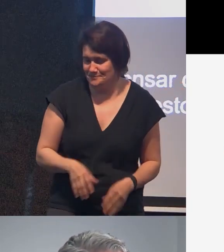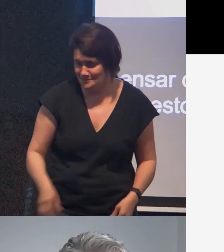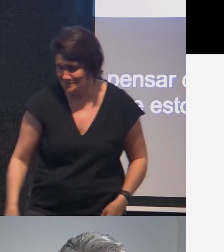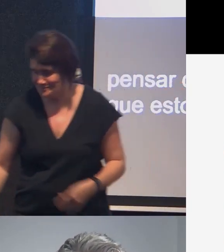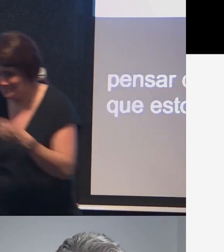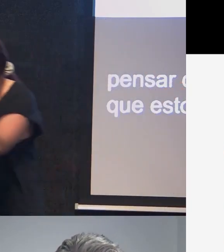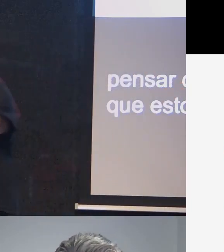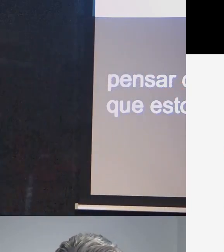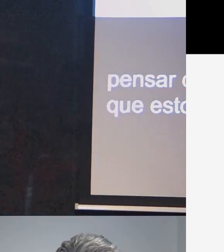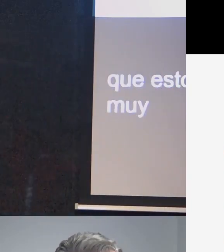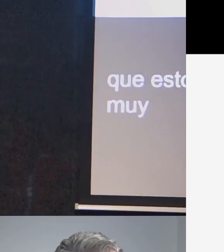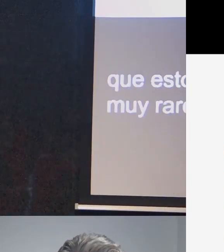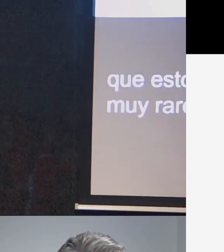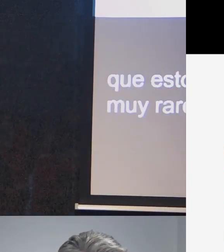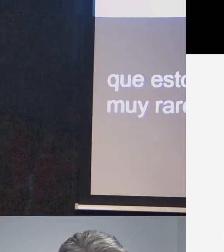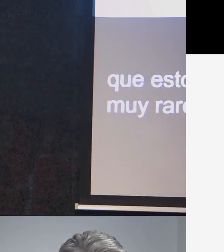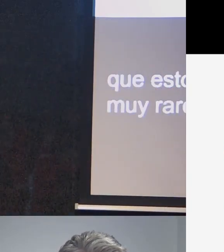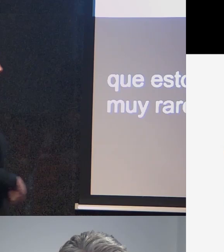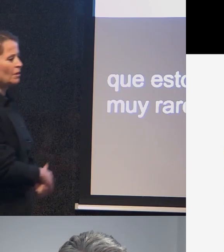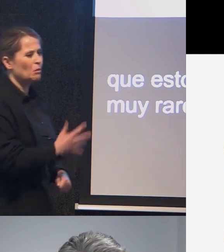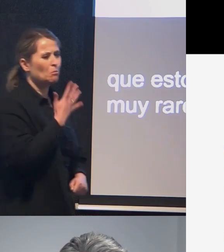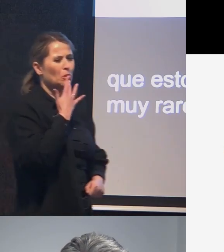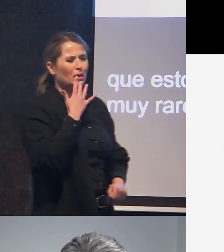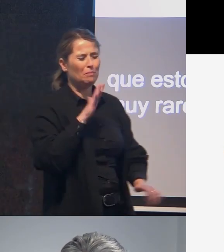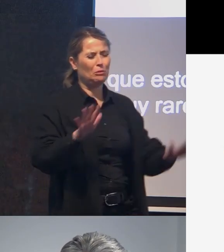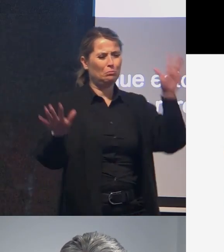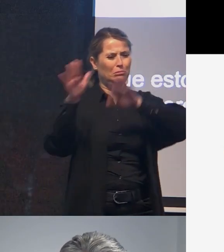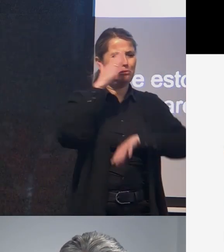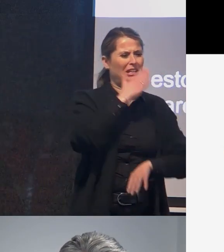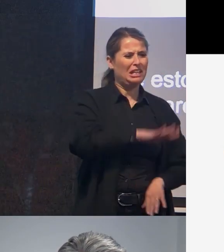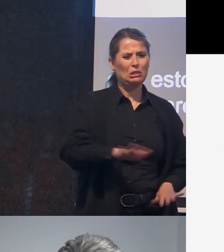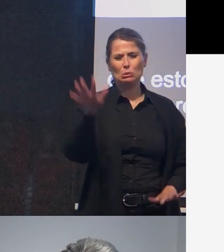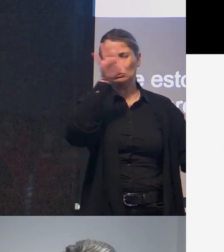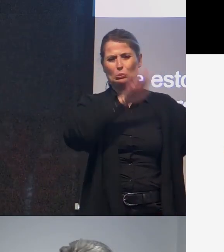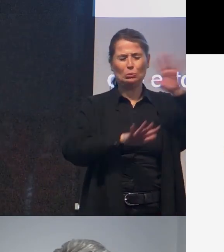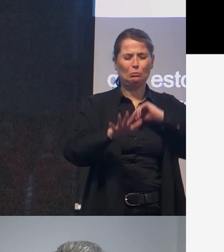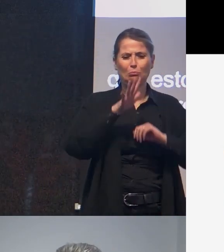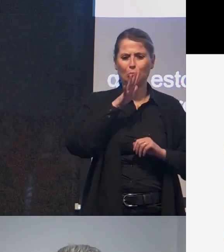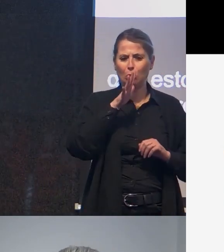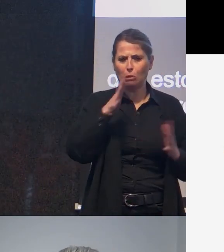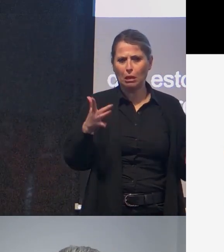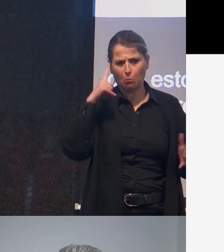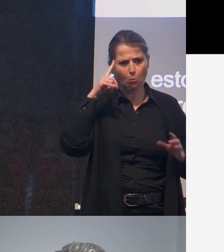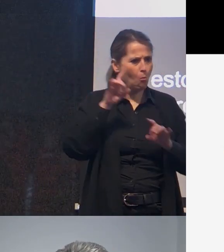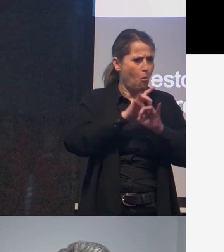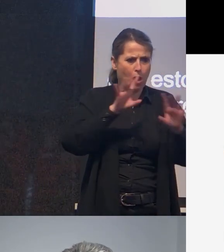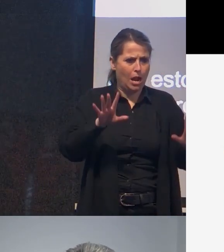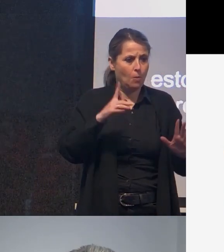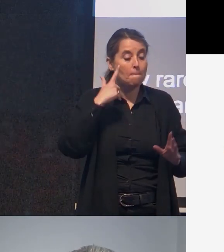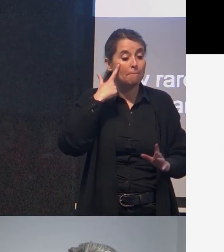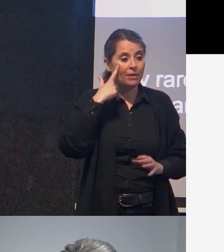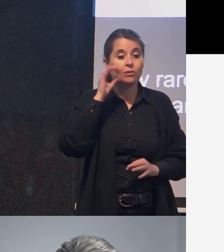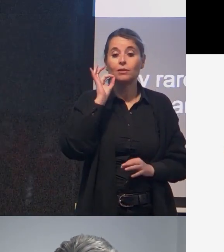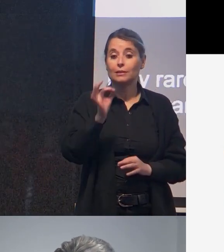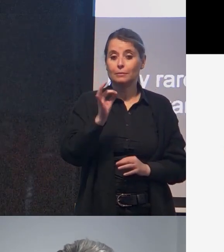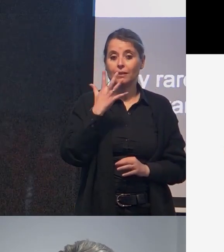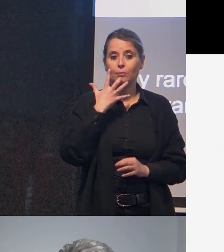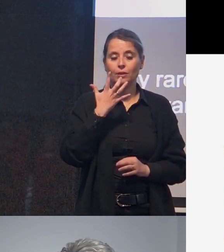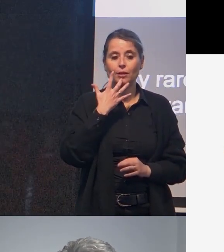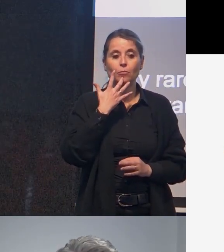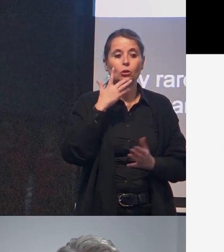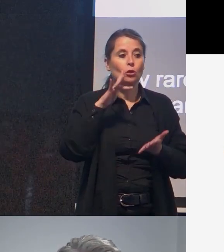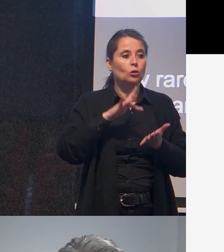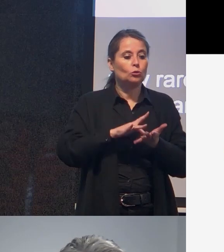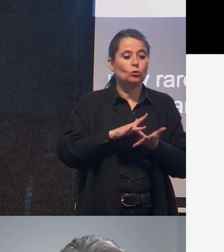Parecía muy raro que un niño se liara con algo tan claro, pero efectivamente los niños que